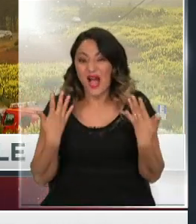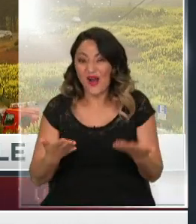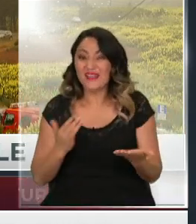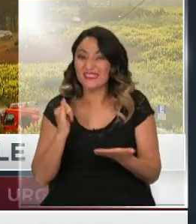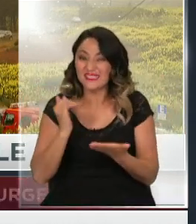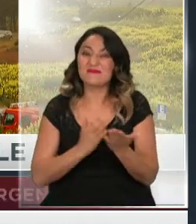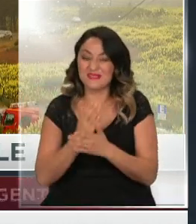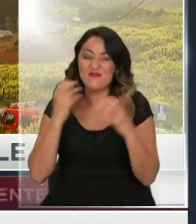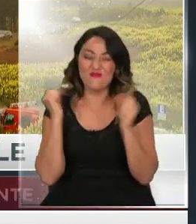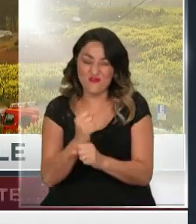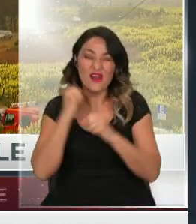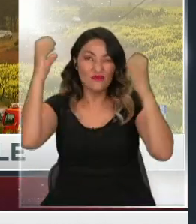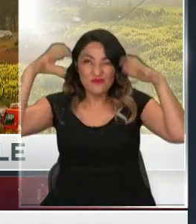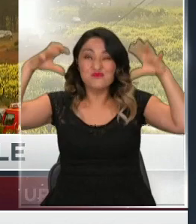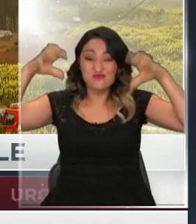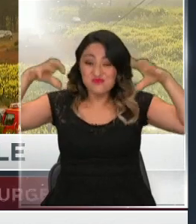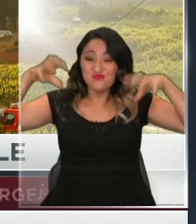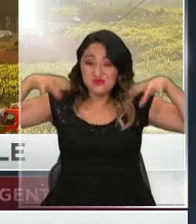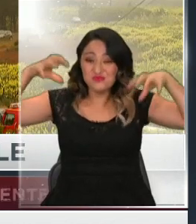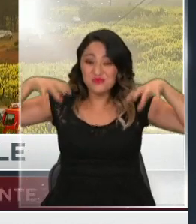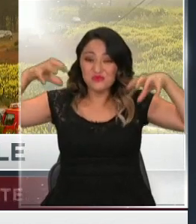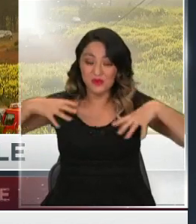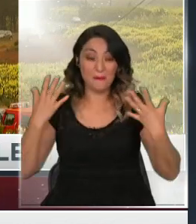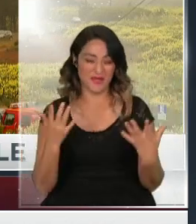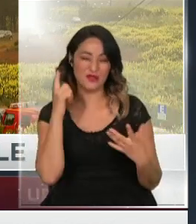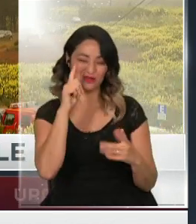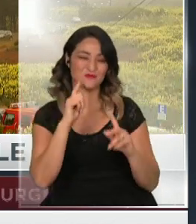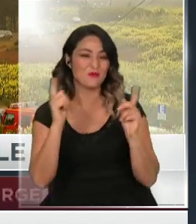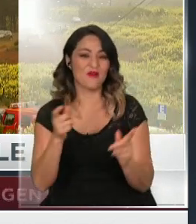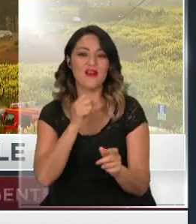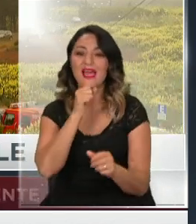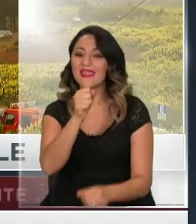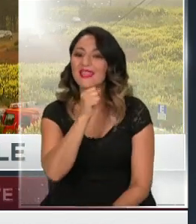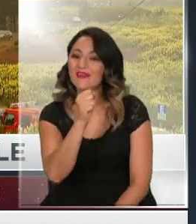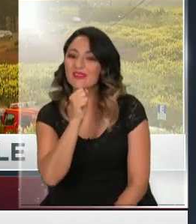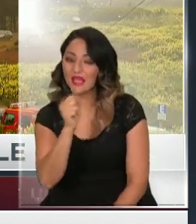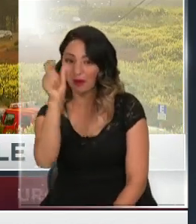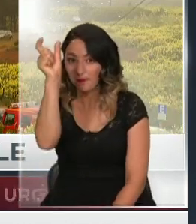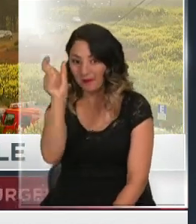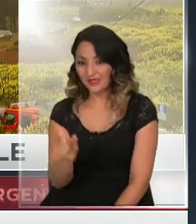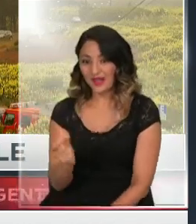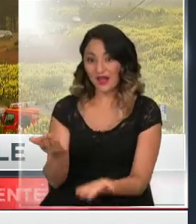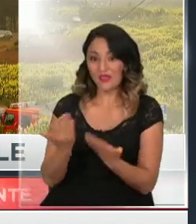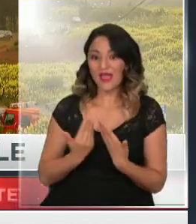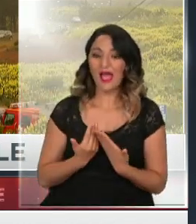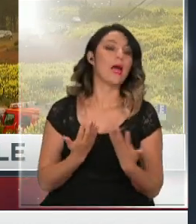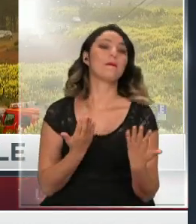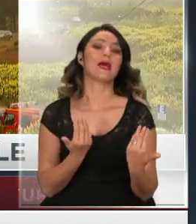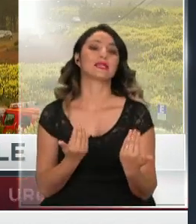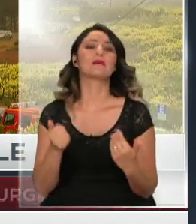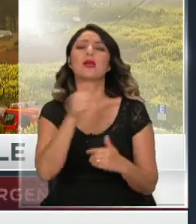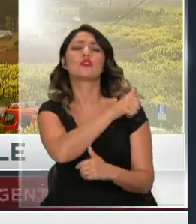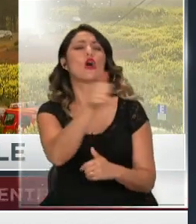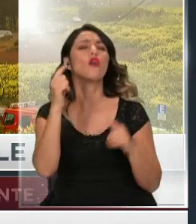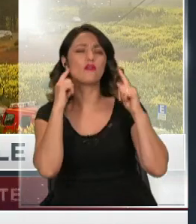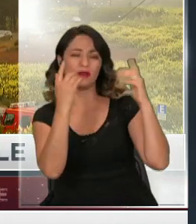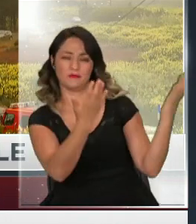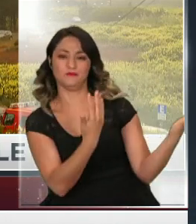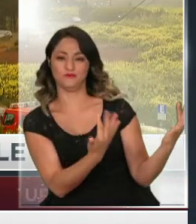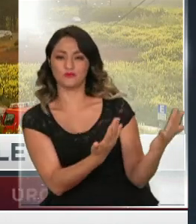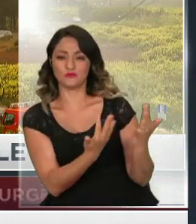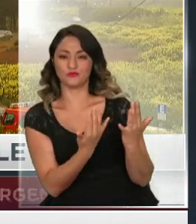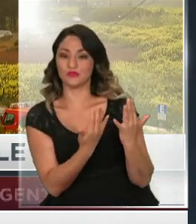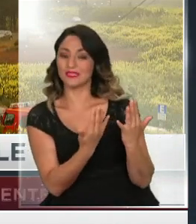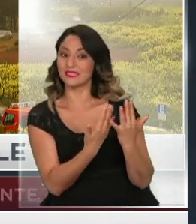llover muy fuerte. Pero ¿saben qué? Yo voy a entrevistar a alguien que nos va a dar esperanza. Y mire, yo quiero que escuchen todo esto. Venga, acérquense.